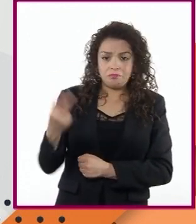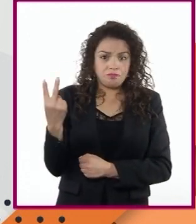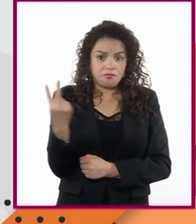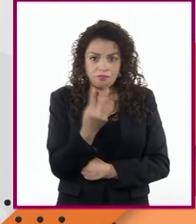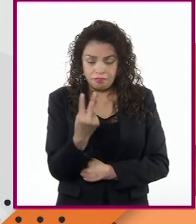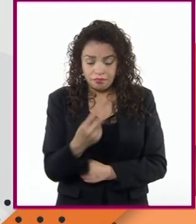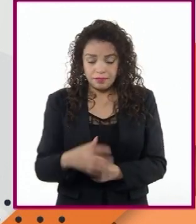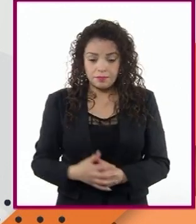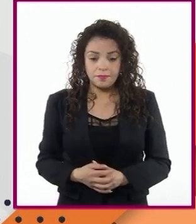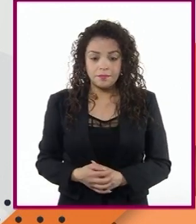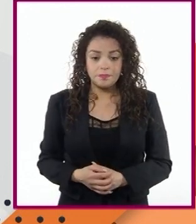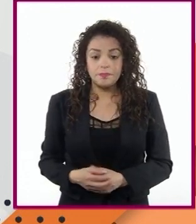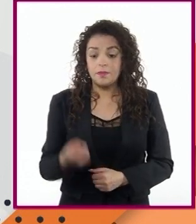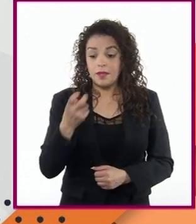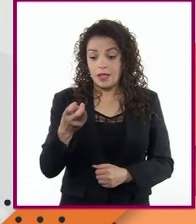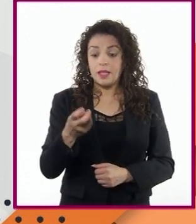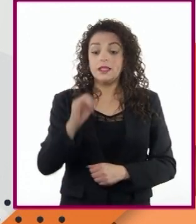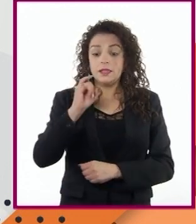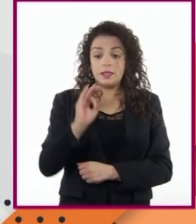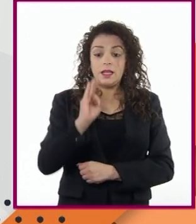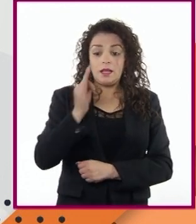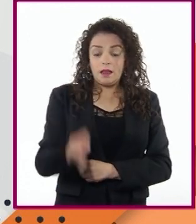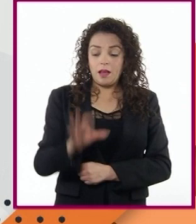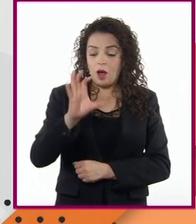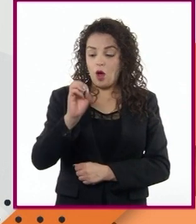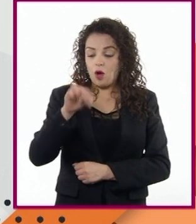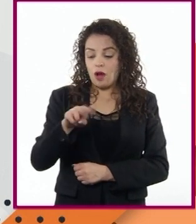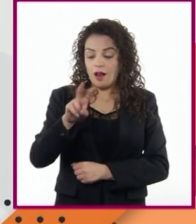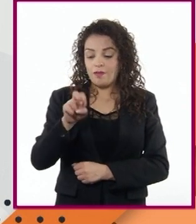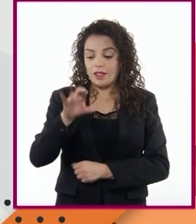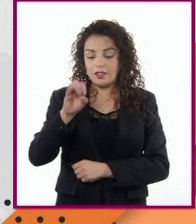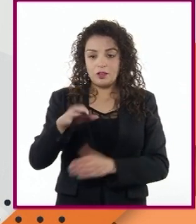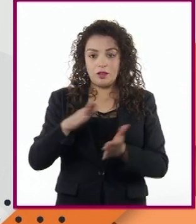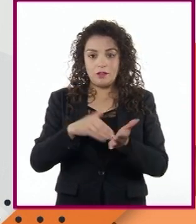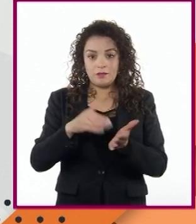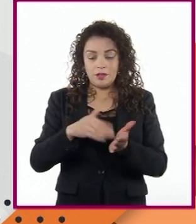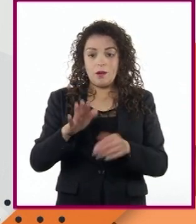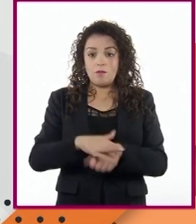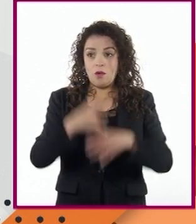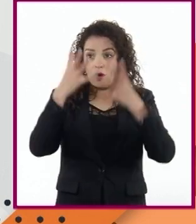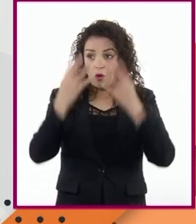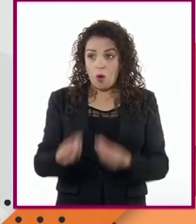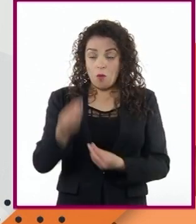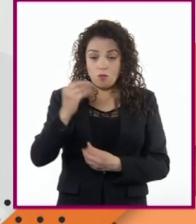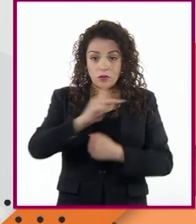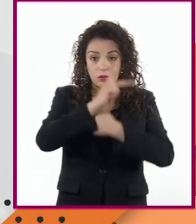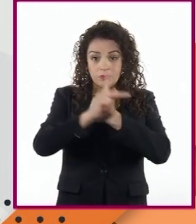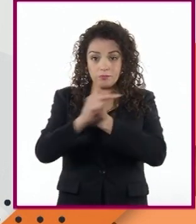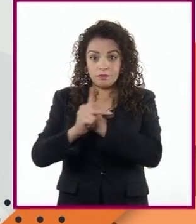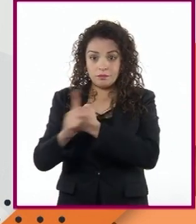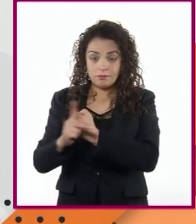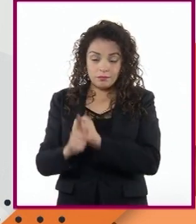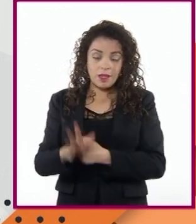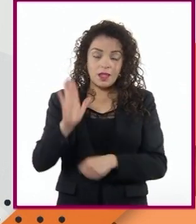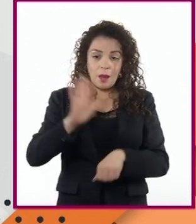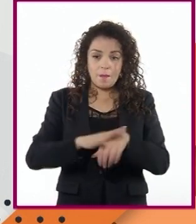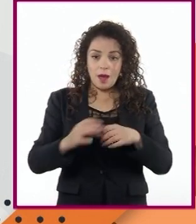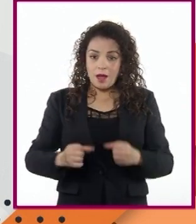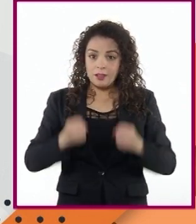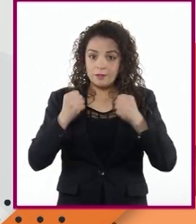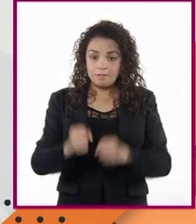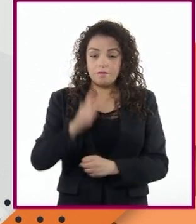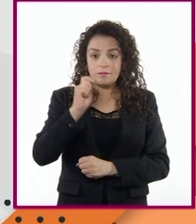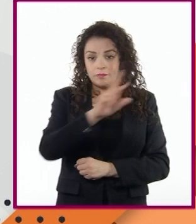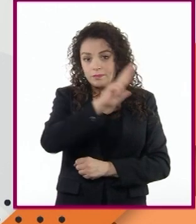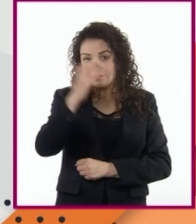la aceptación de la Convención por una parte de un número tan elevado de países ha reforzado el reconocimiento de la dignidad